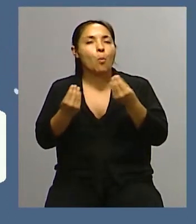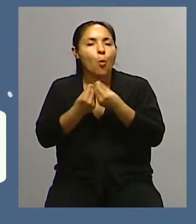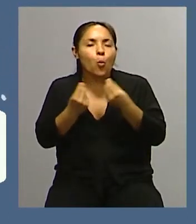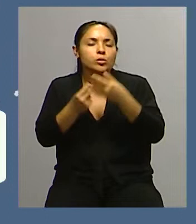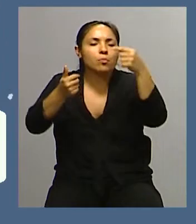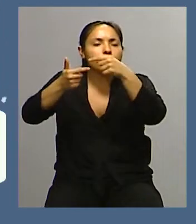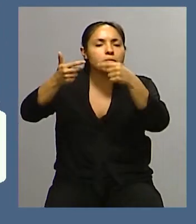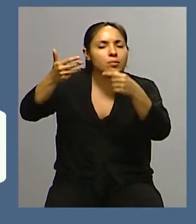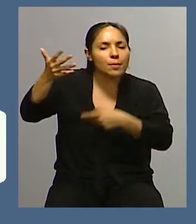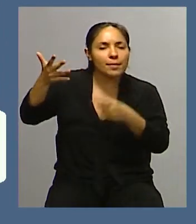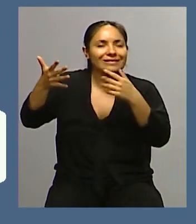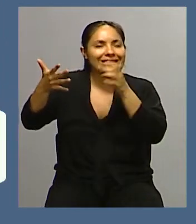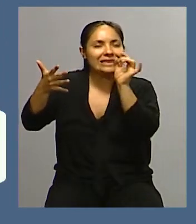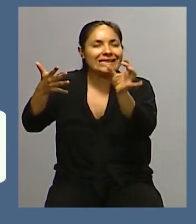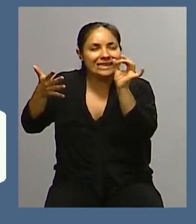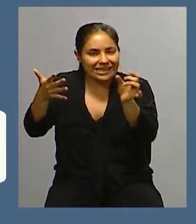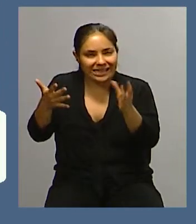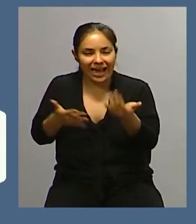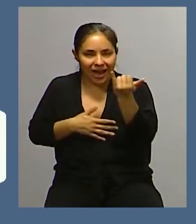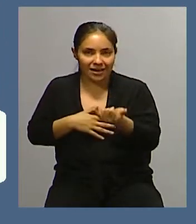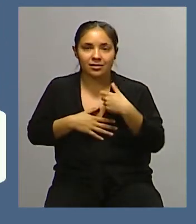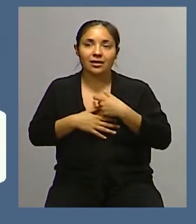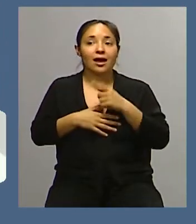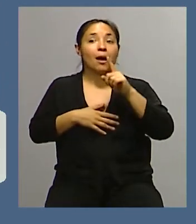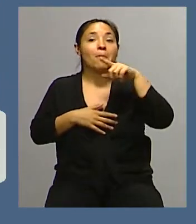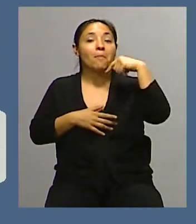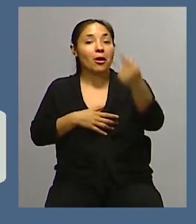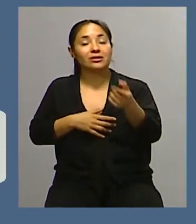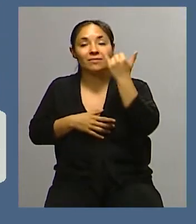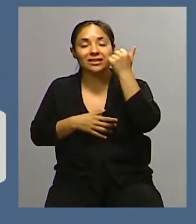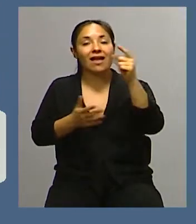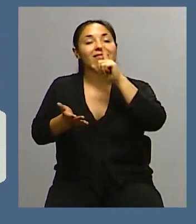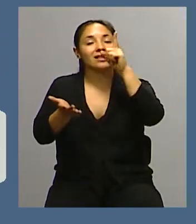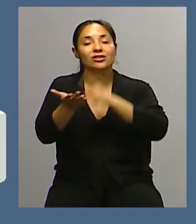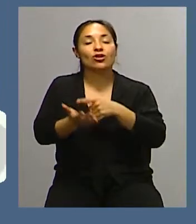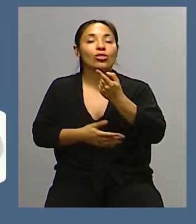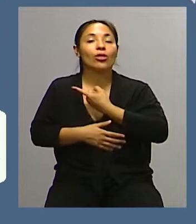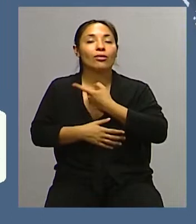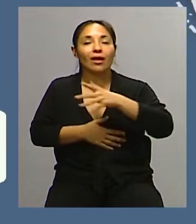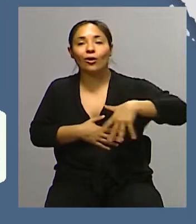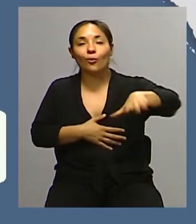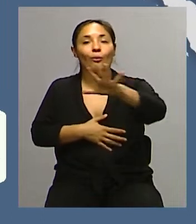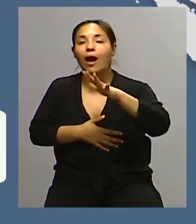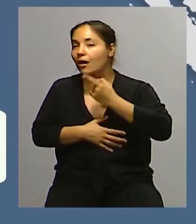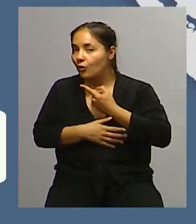esta cumbre. Claro. Imagínense que la próxima ya está definida dónde va a ser. Va a ser en